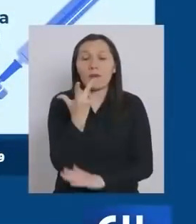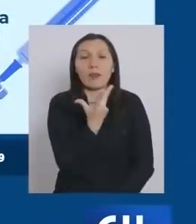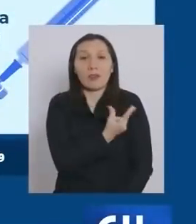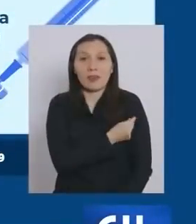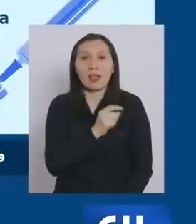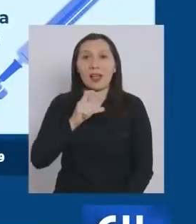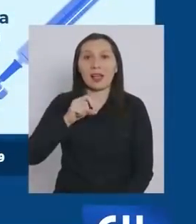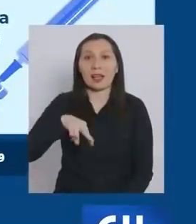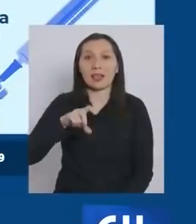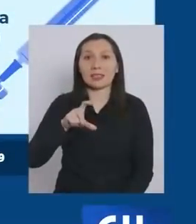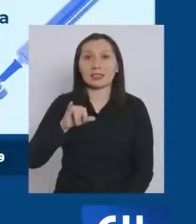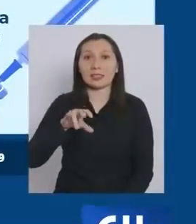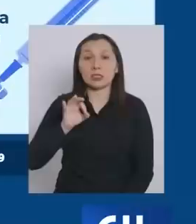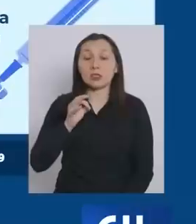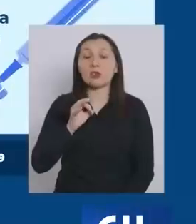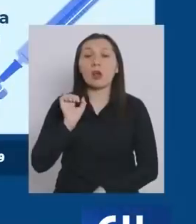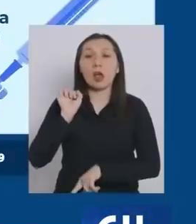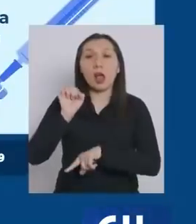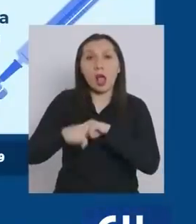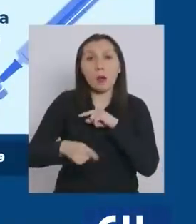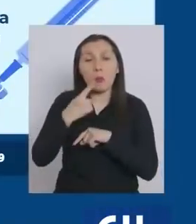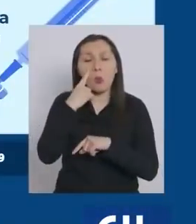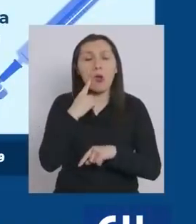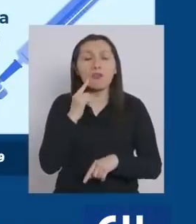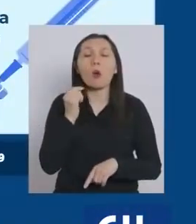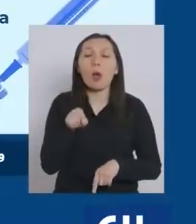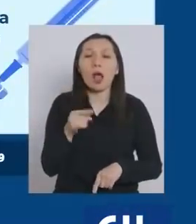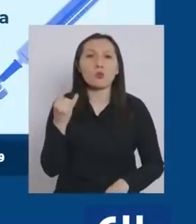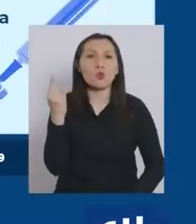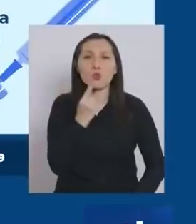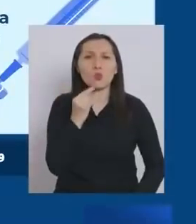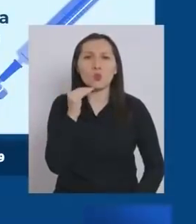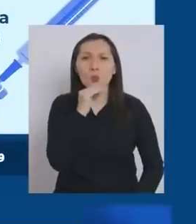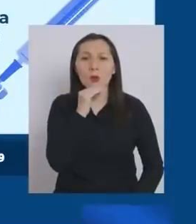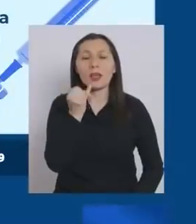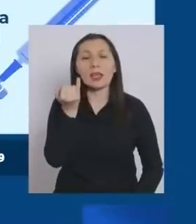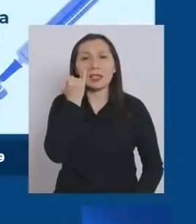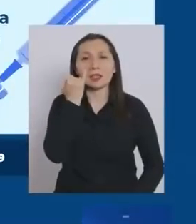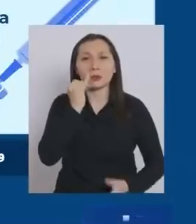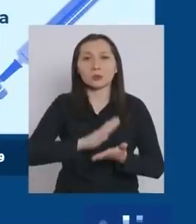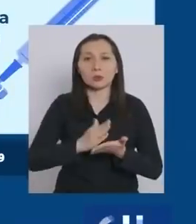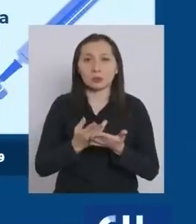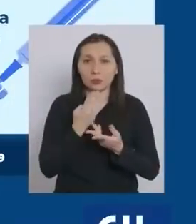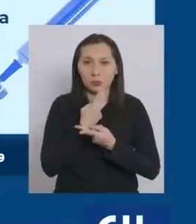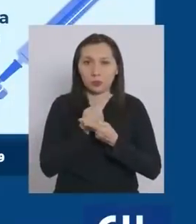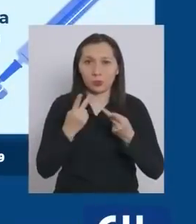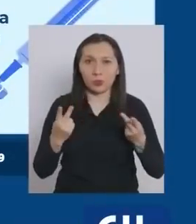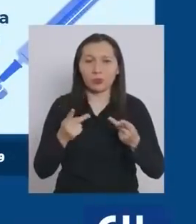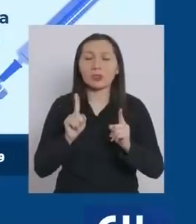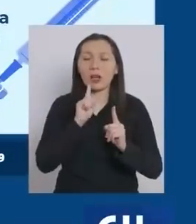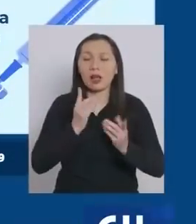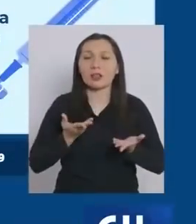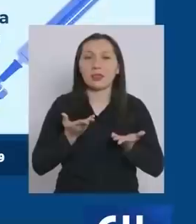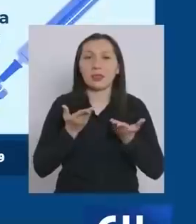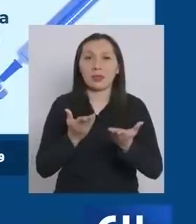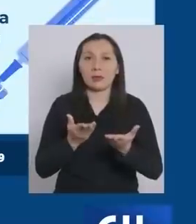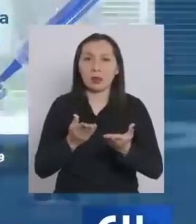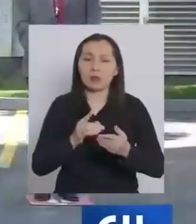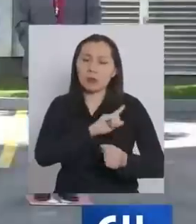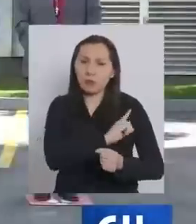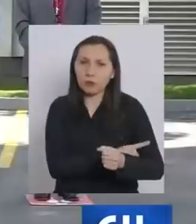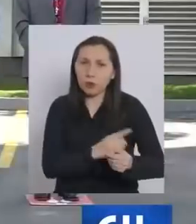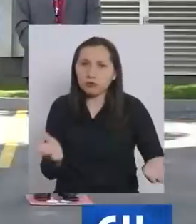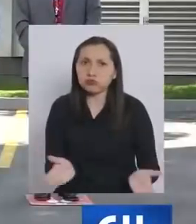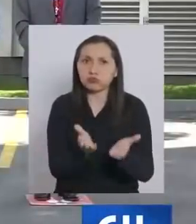vacuna CanSino sea aprobada para uso de emergencia por nuestro Instituto de Salud Pública y esté disponible para